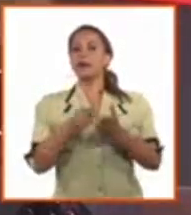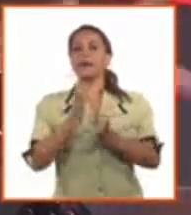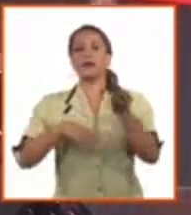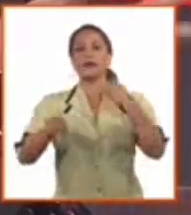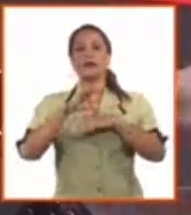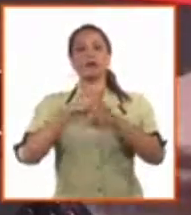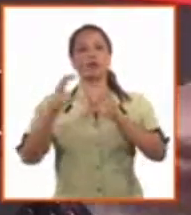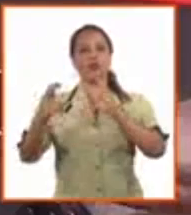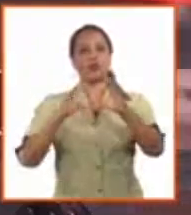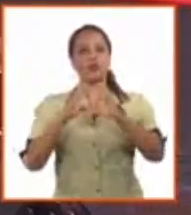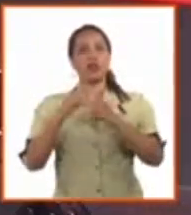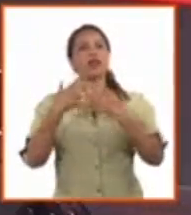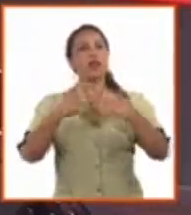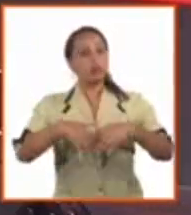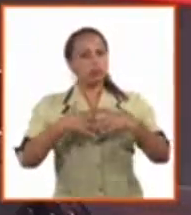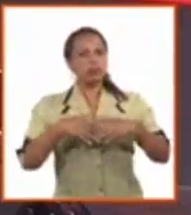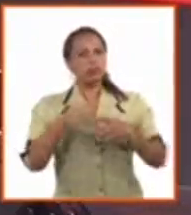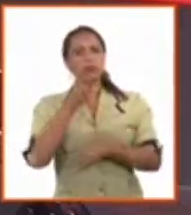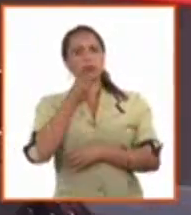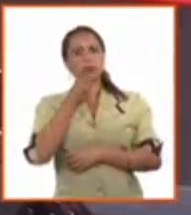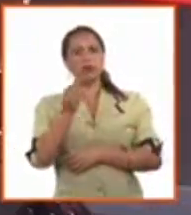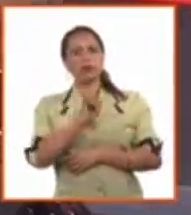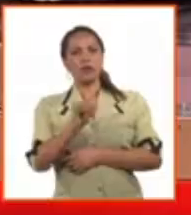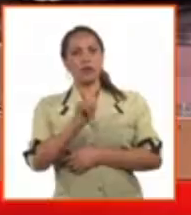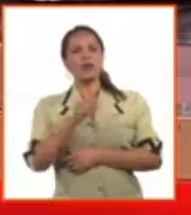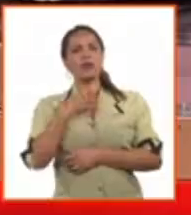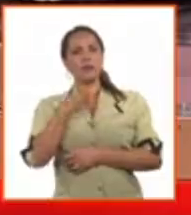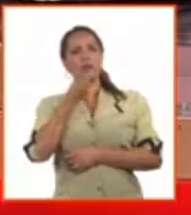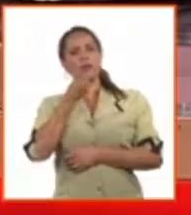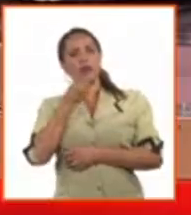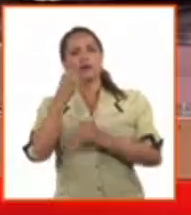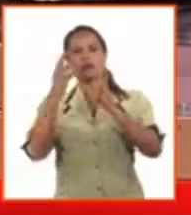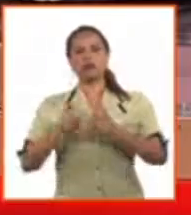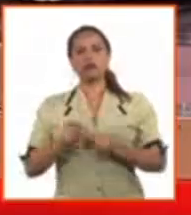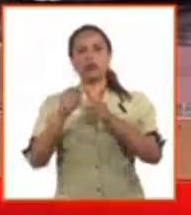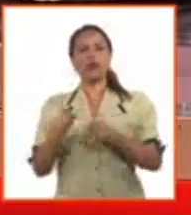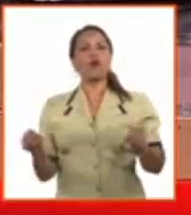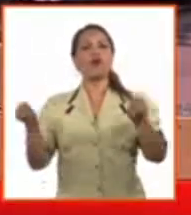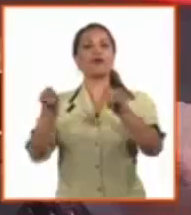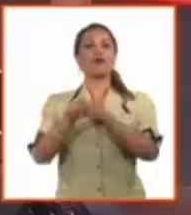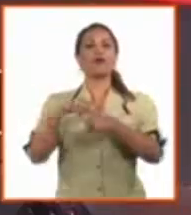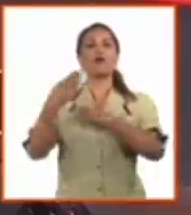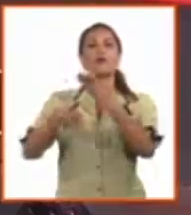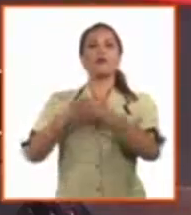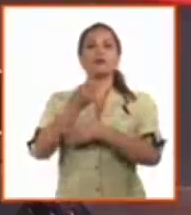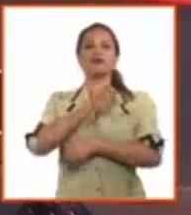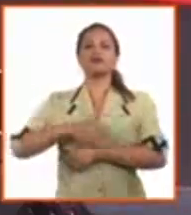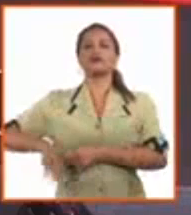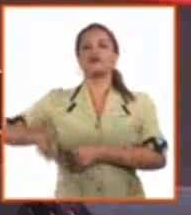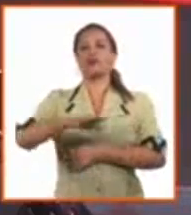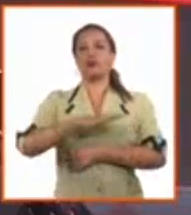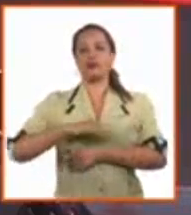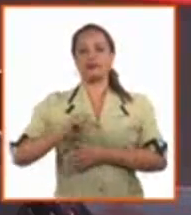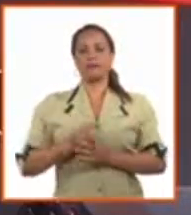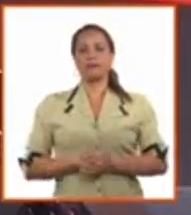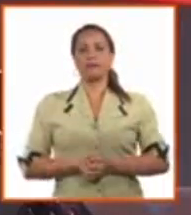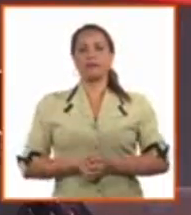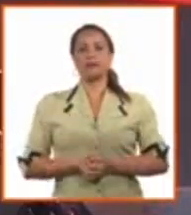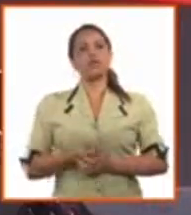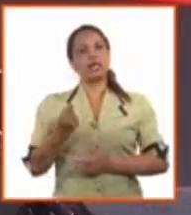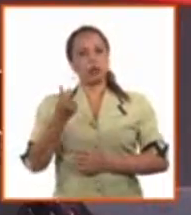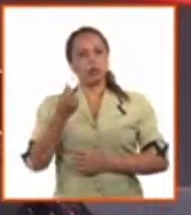ministerio de comunicaciones la industria también tengan resultados y lo conecte con los problemas de la sociedad y de la